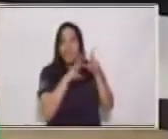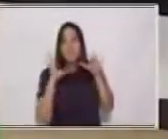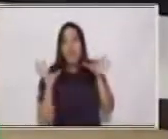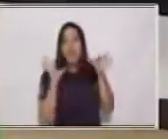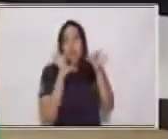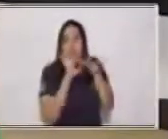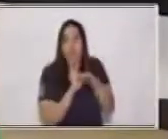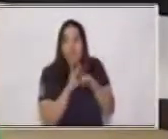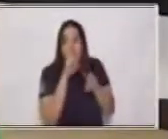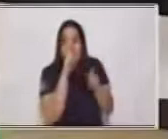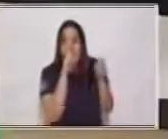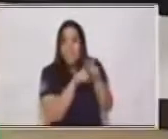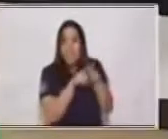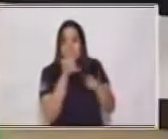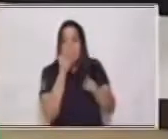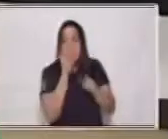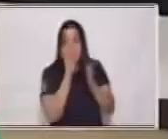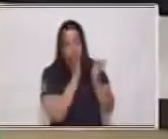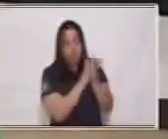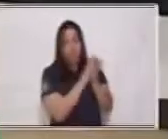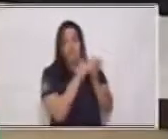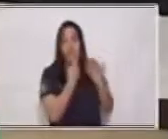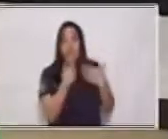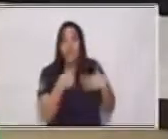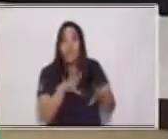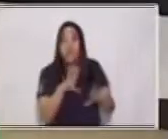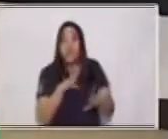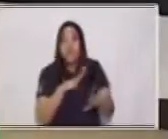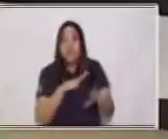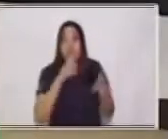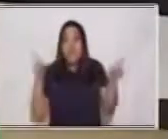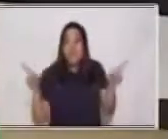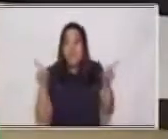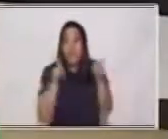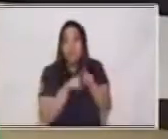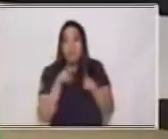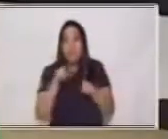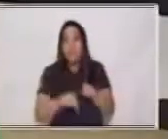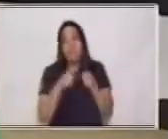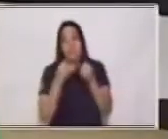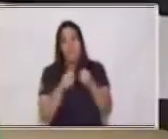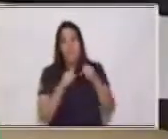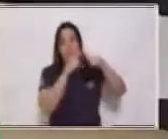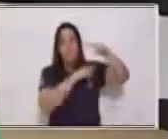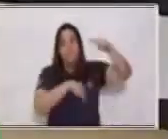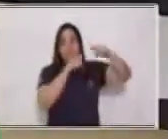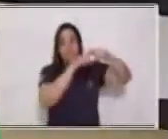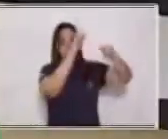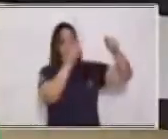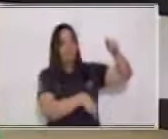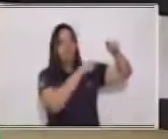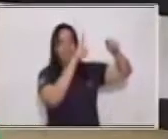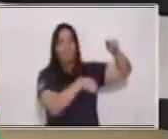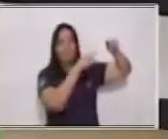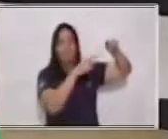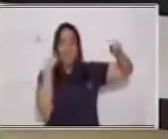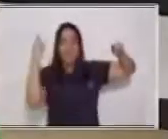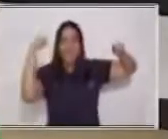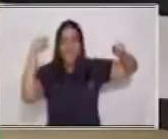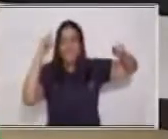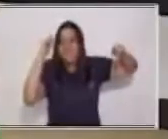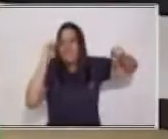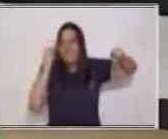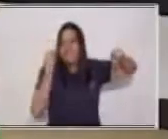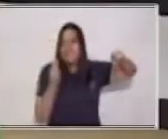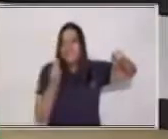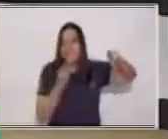vas a pegar. Cuando ya las tengas juntas, vamos a armar nuestra ruleta loca. ¿Y por qué es loca? Porque va a girar, va a